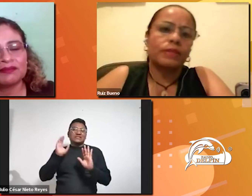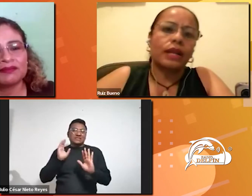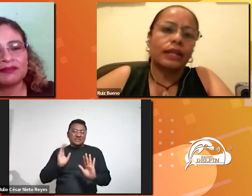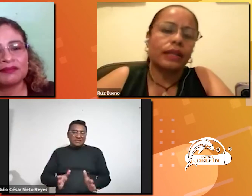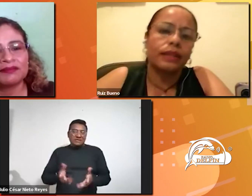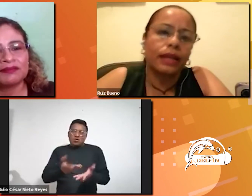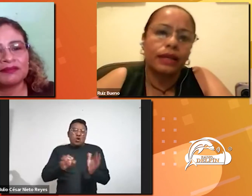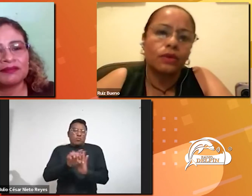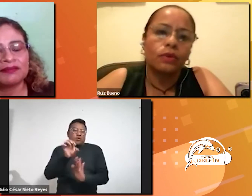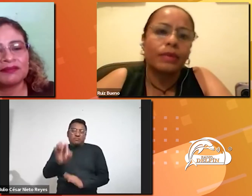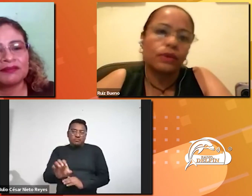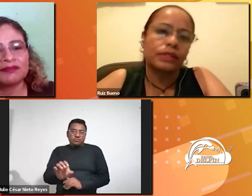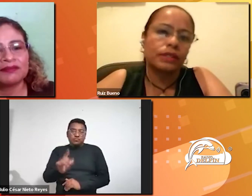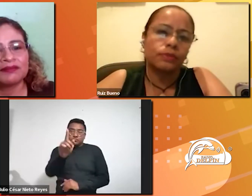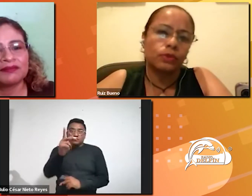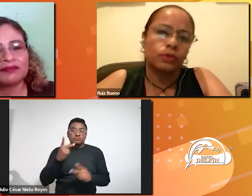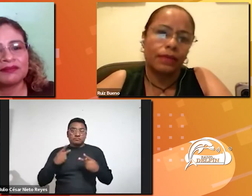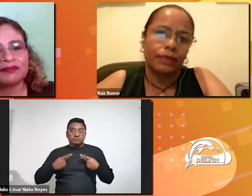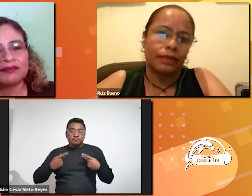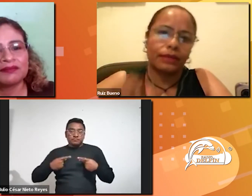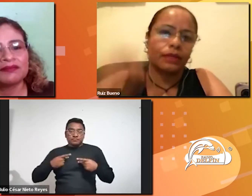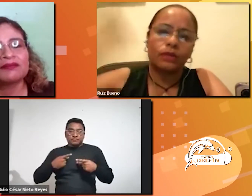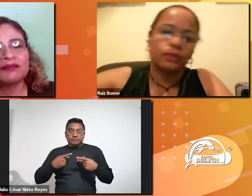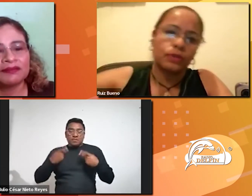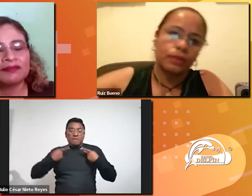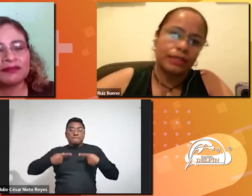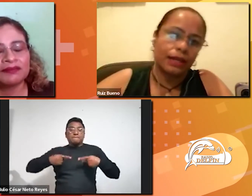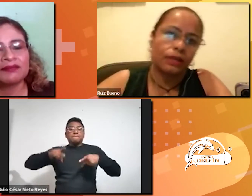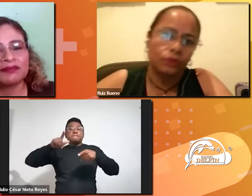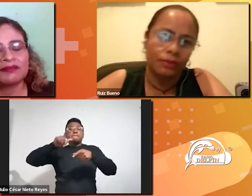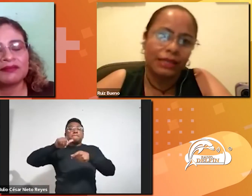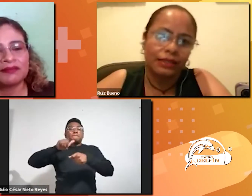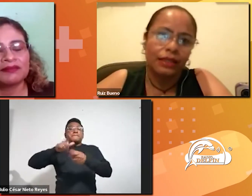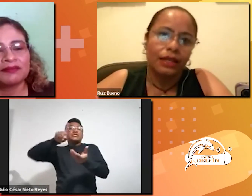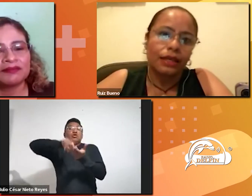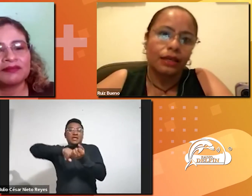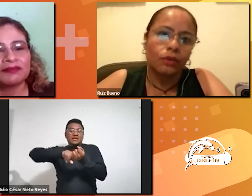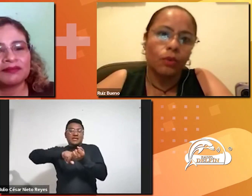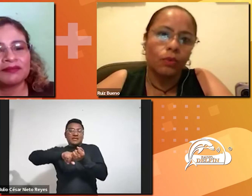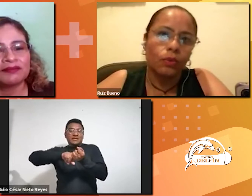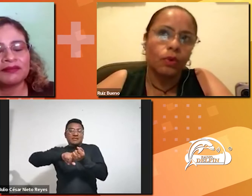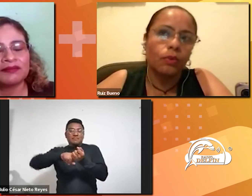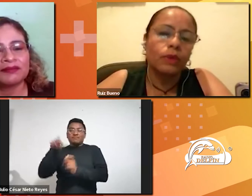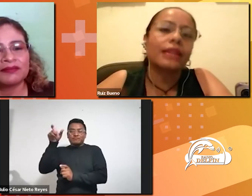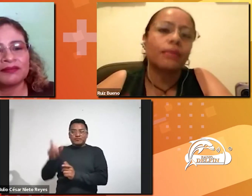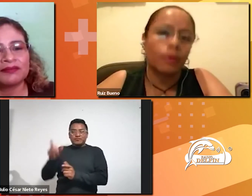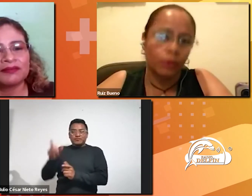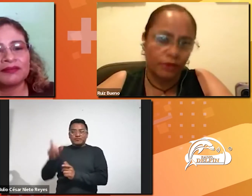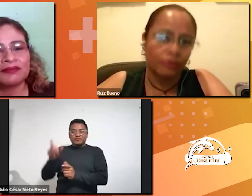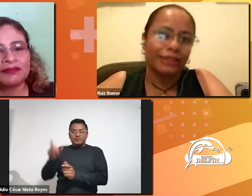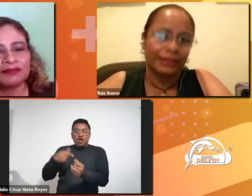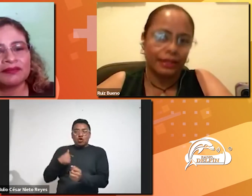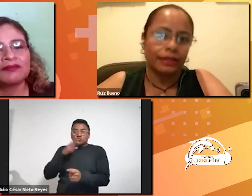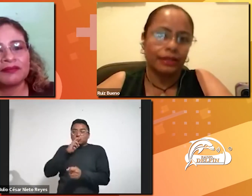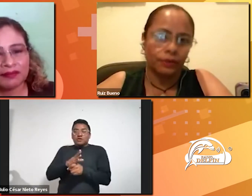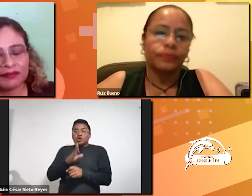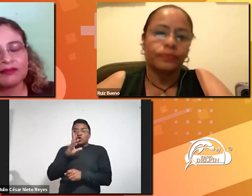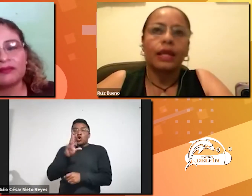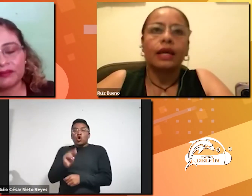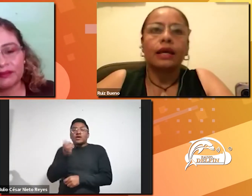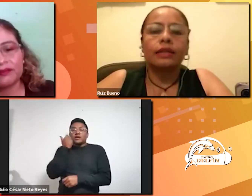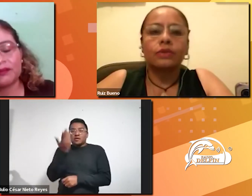una personalidad en la que yo no me quiero hacer responsable, quiero responsabilizar a los demás, como en una etapa muy infantil,